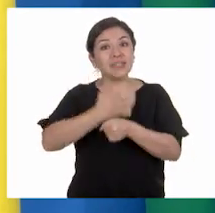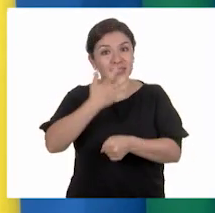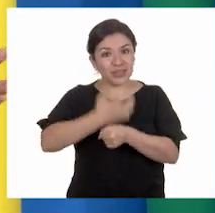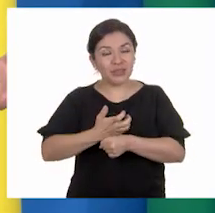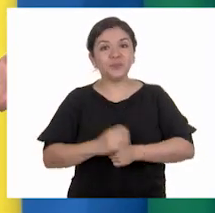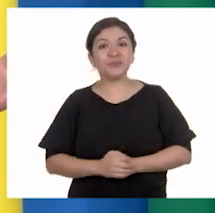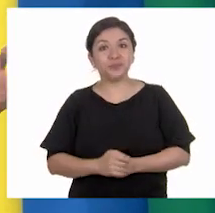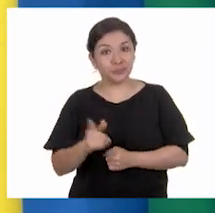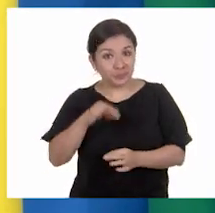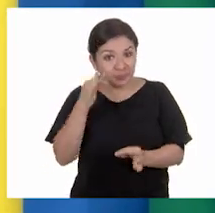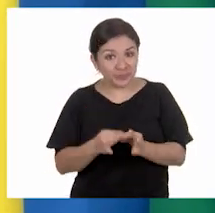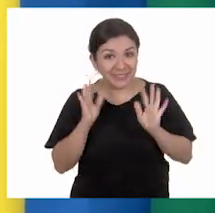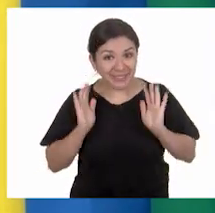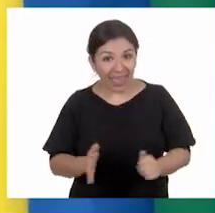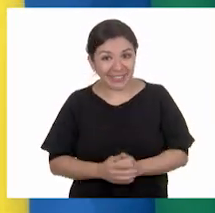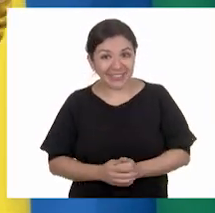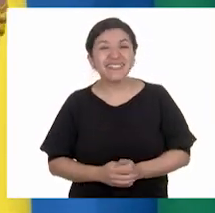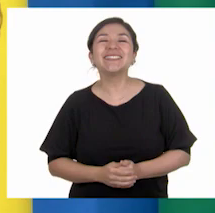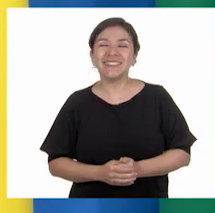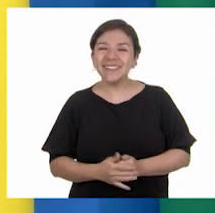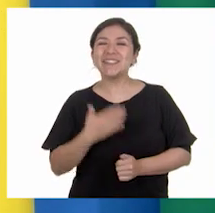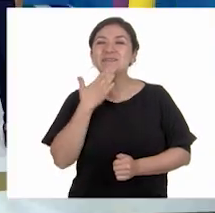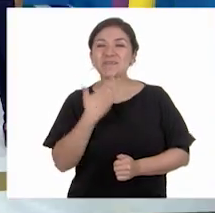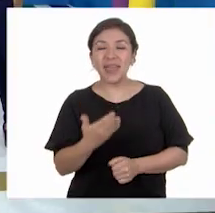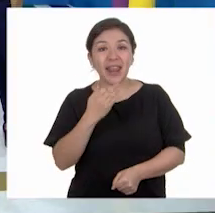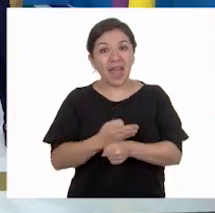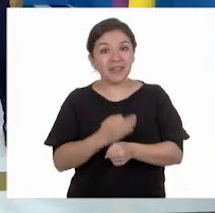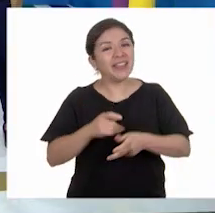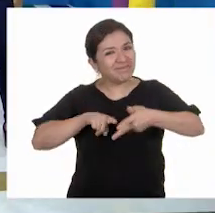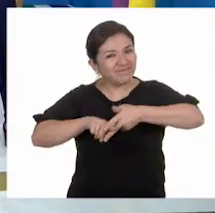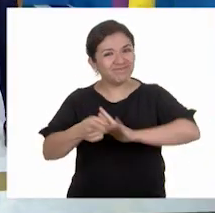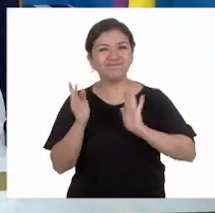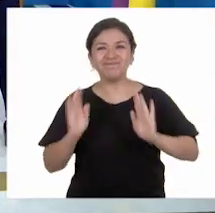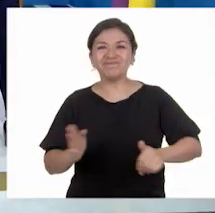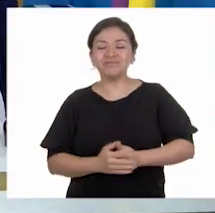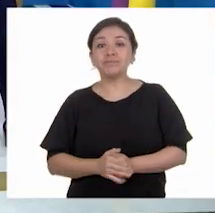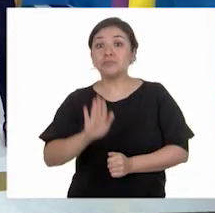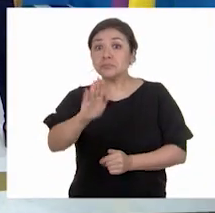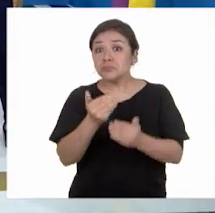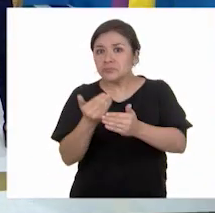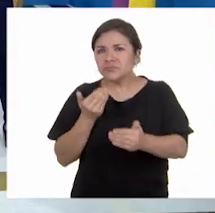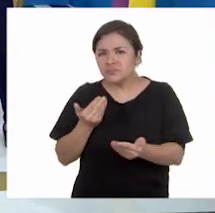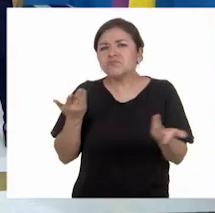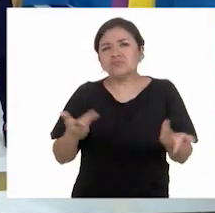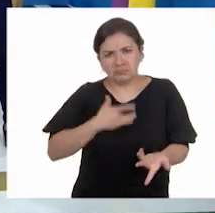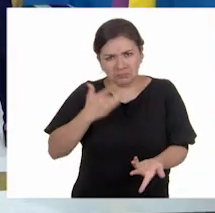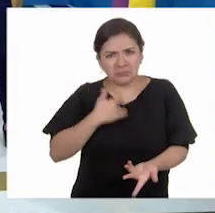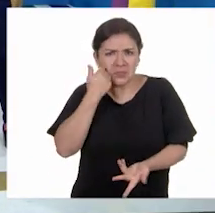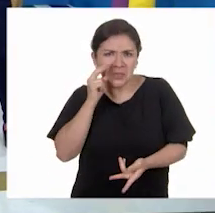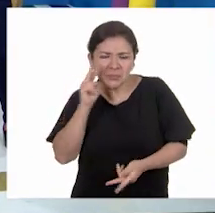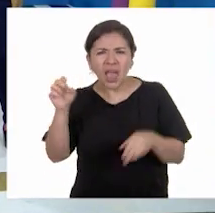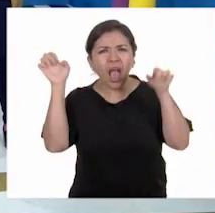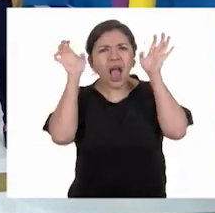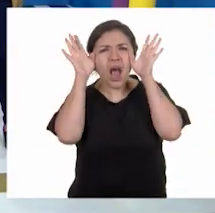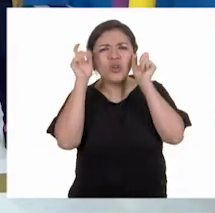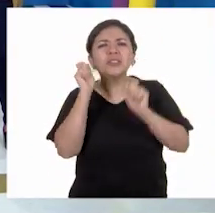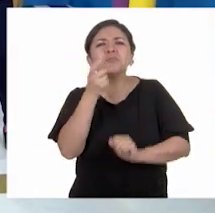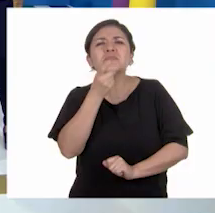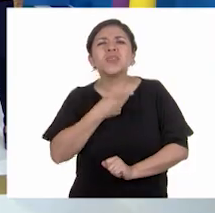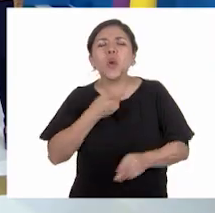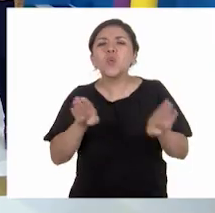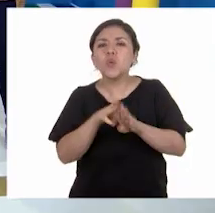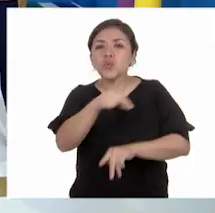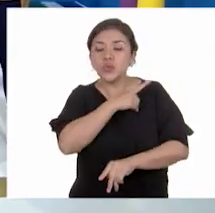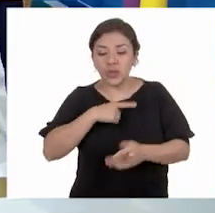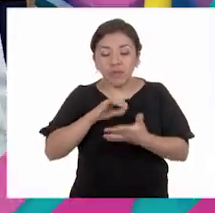grado. ¿Están listos? ¡Listos! Bueno, pues, comencemos. Pero antes, ¿qué les parece si vamos con Ajo Listo para que nos diga cómo